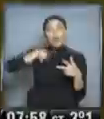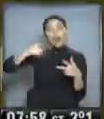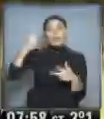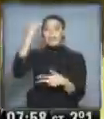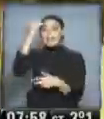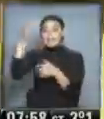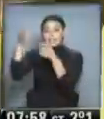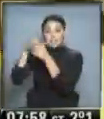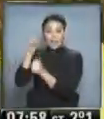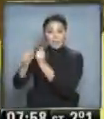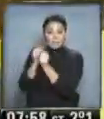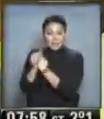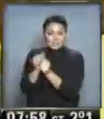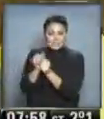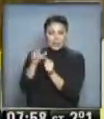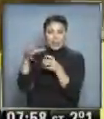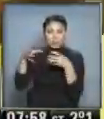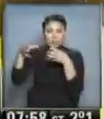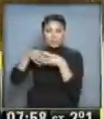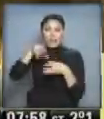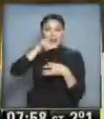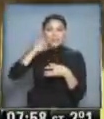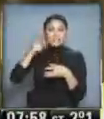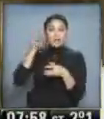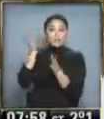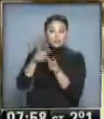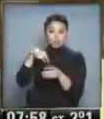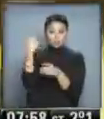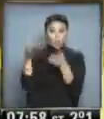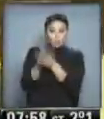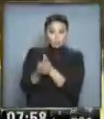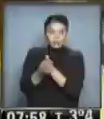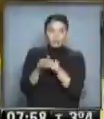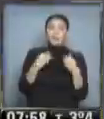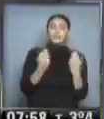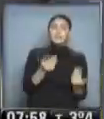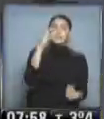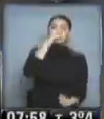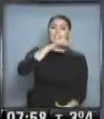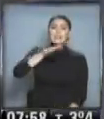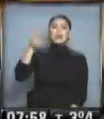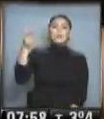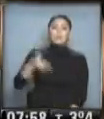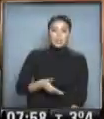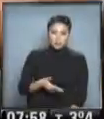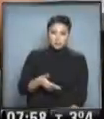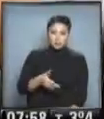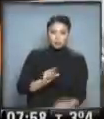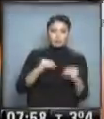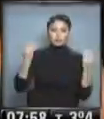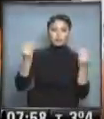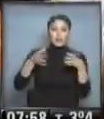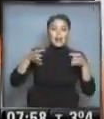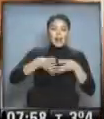empresas que tienen entre las 15 otro 30% es decir el 75% está distribuida en 18